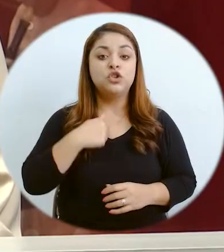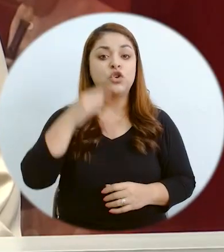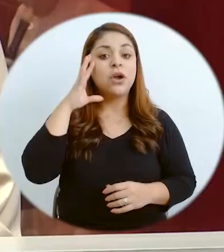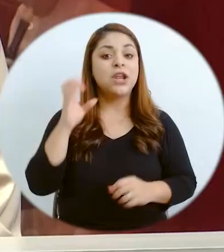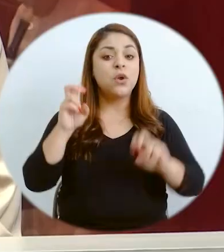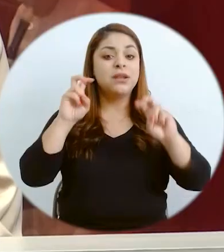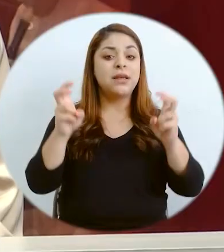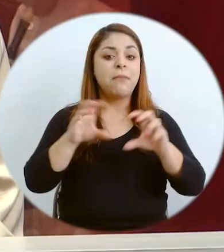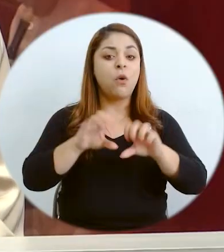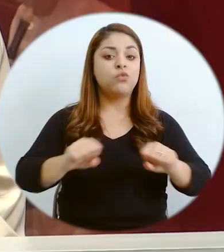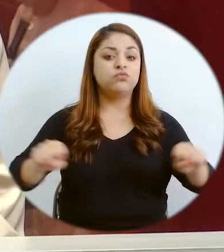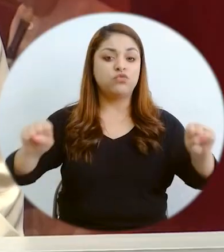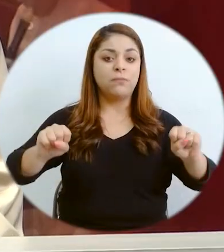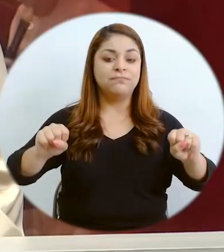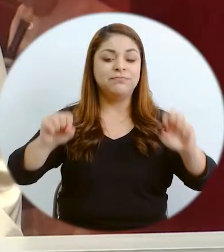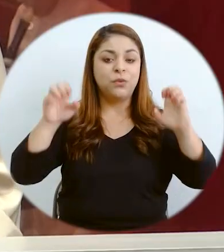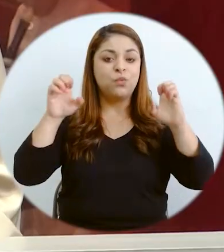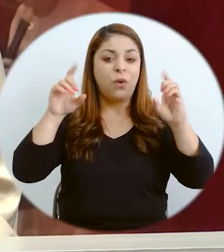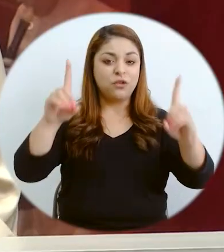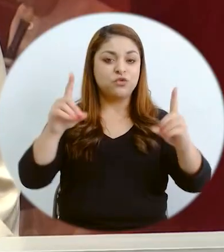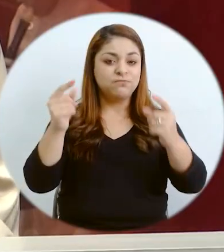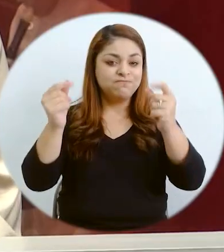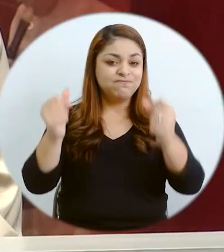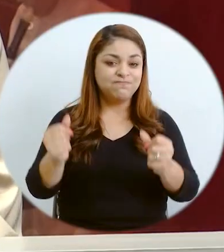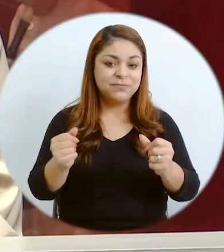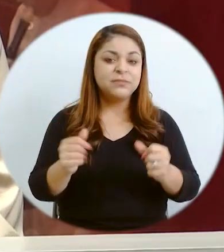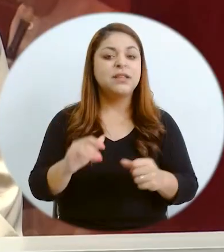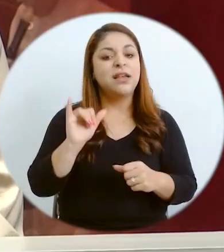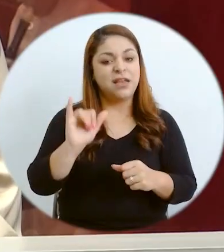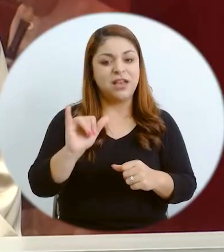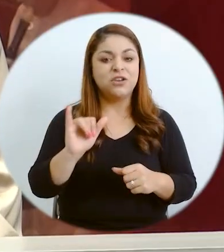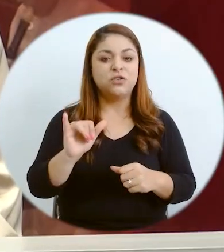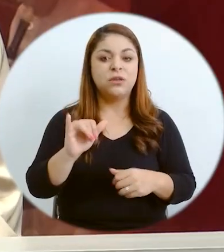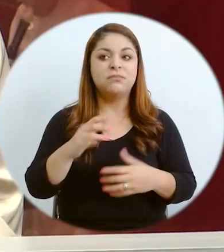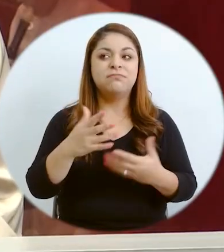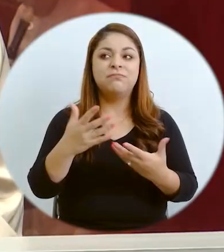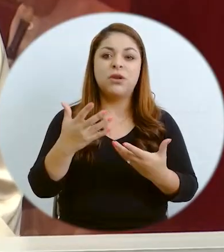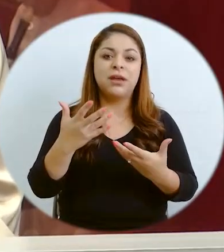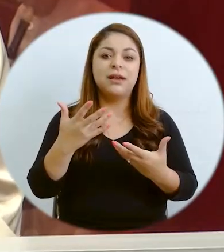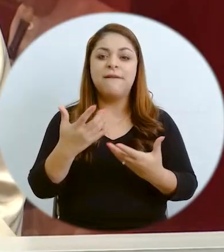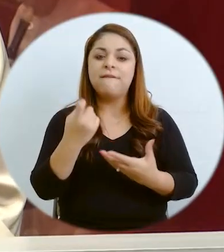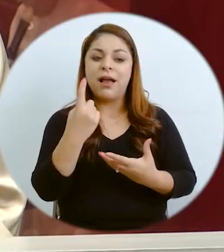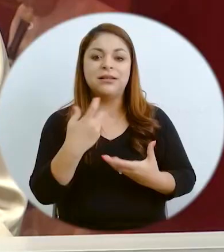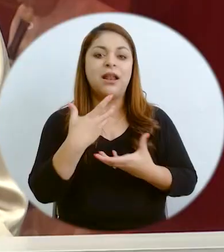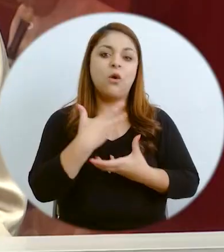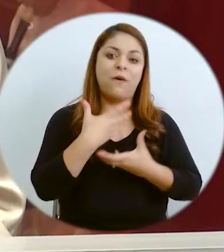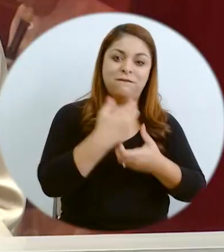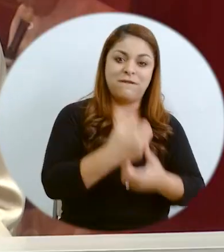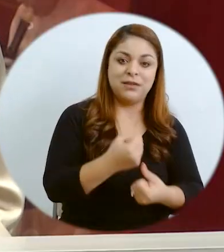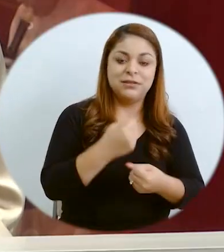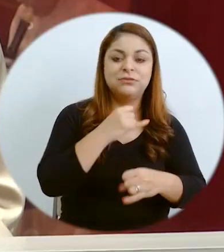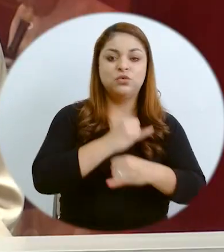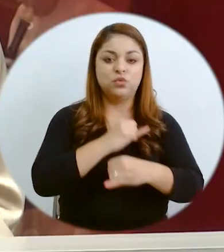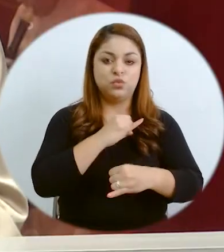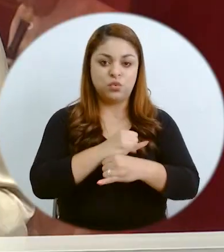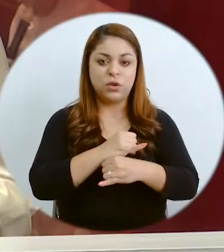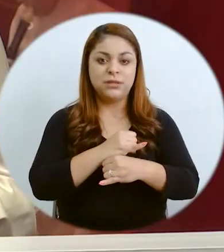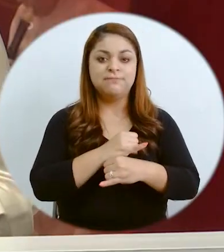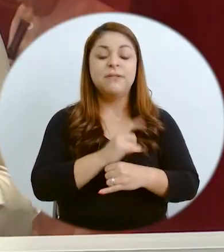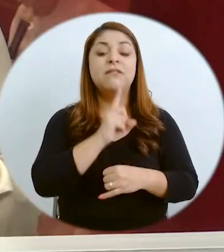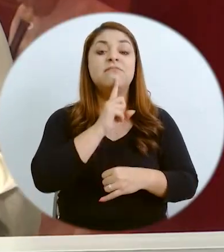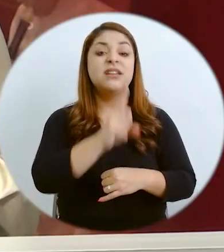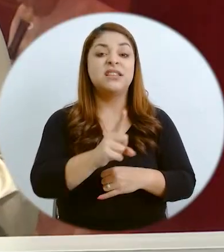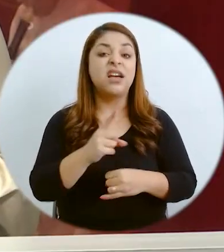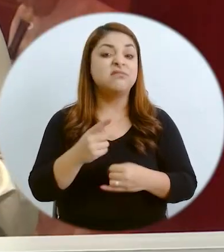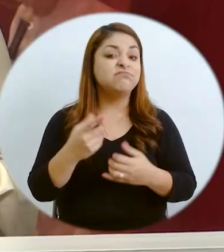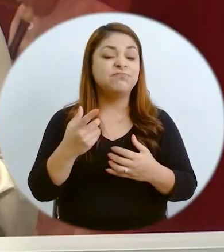el tema de la corrupción en el sistema educativo es una cuestión que de alguna manera socava la confianza en las instituciones, ¿verdad? Entonces,